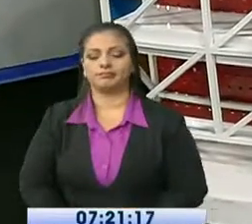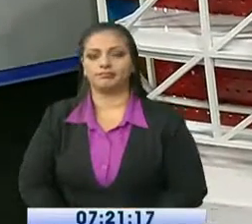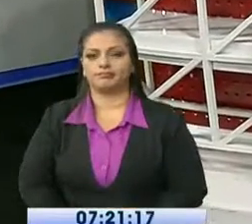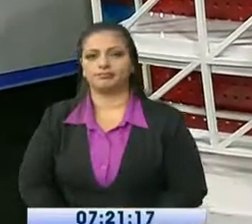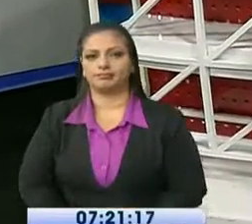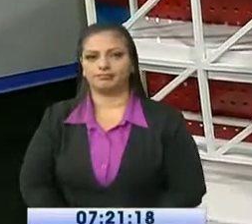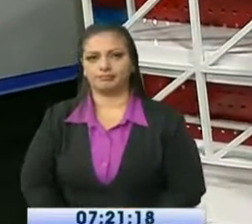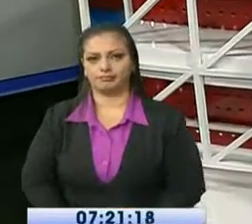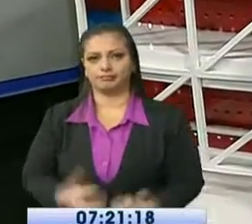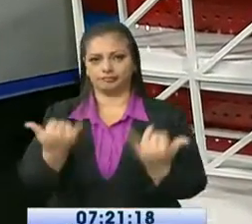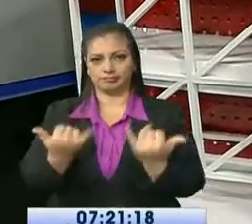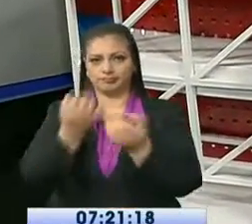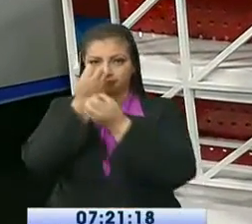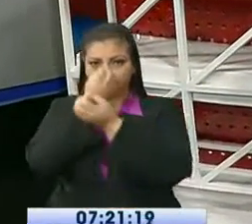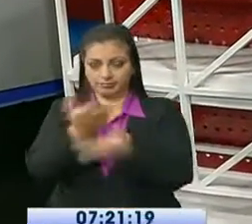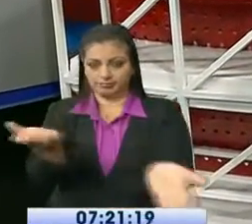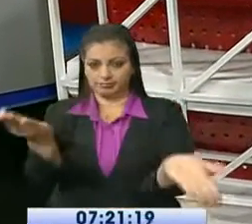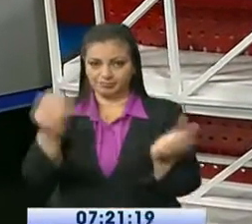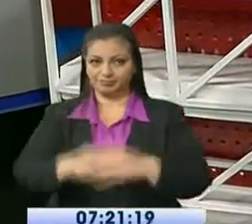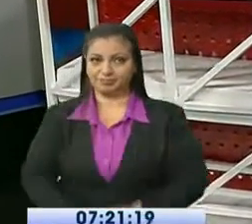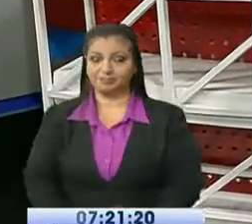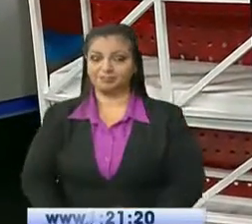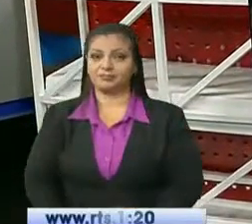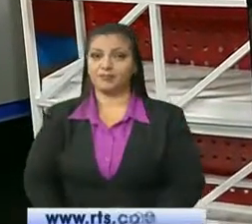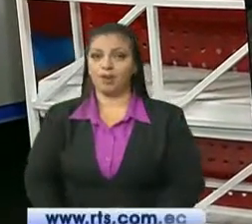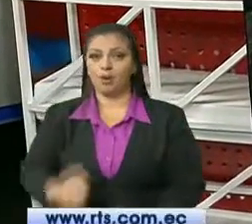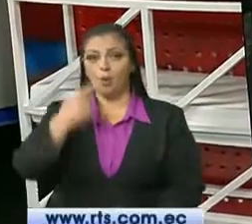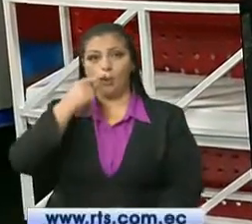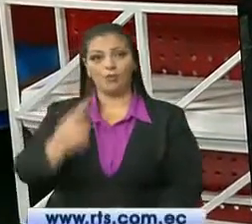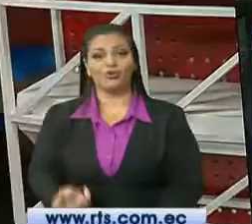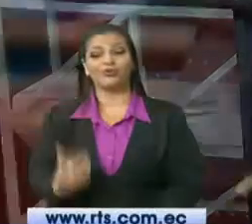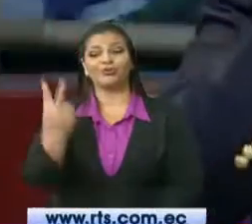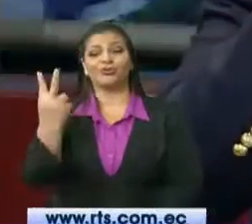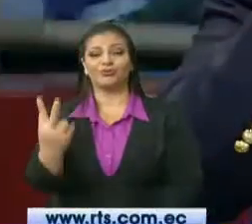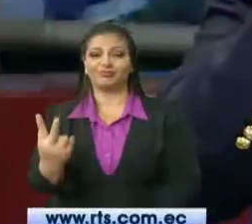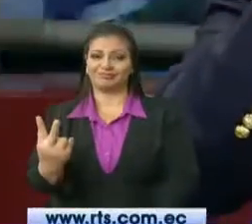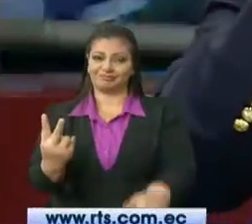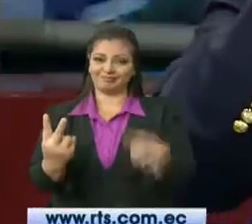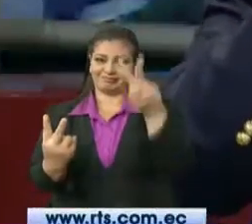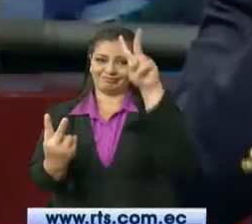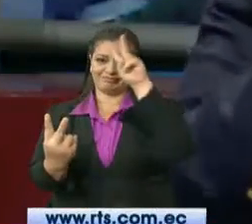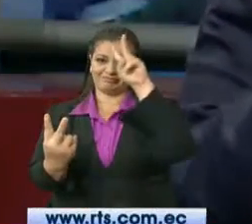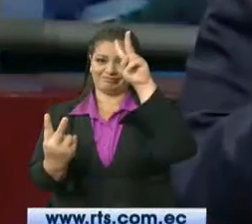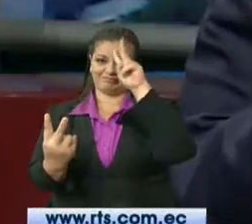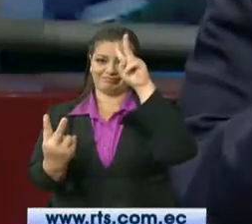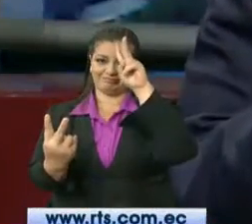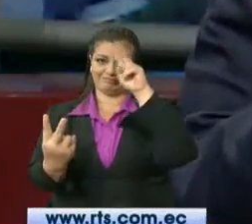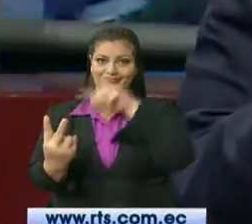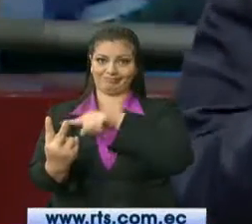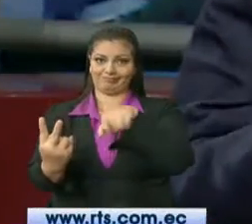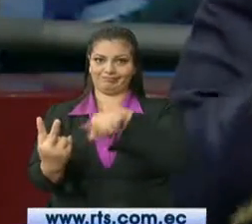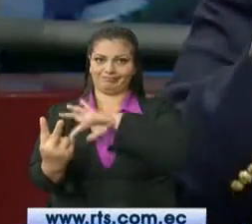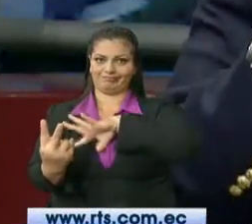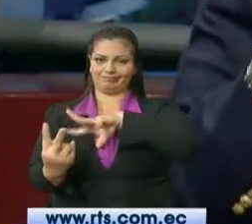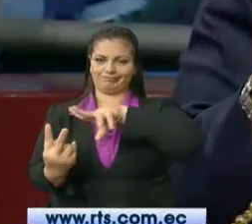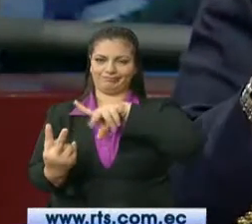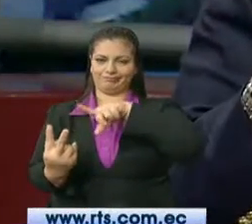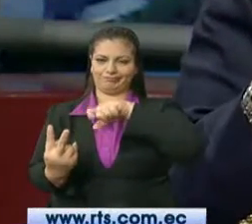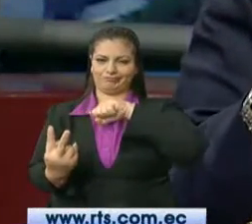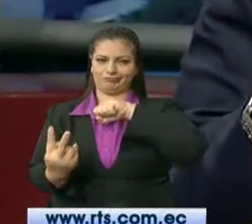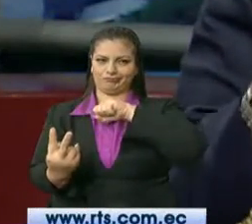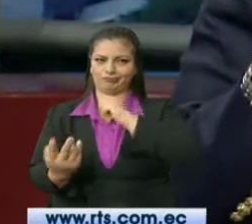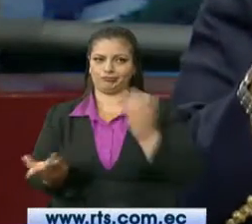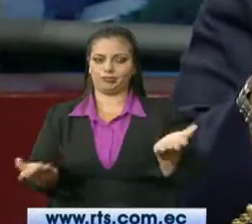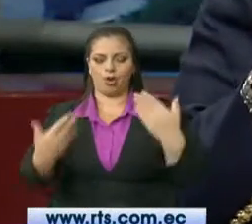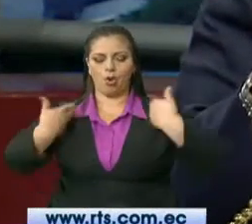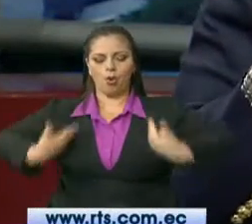ahora les informamos que dos presuntos delincuentes disfrazados como recolectores de basura ingresaron